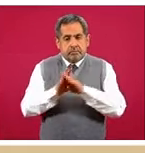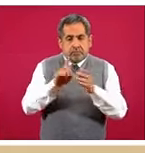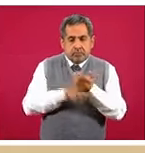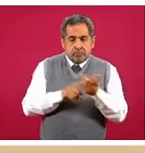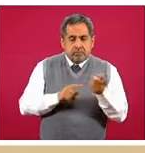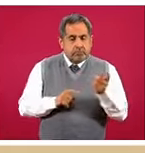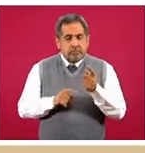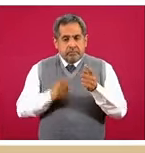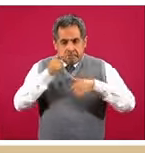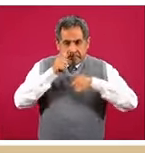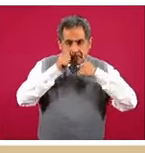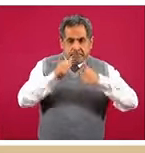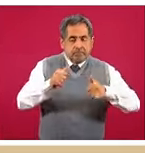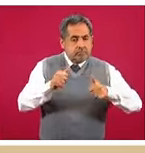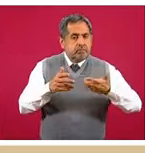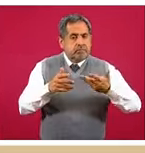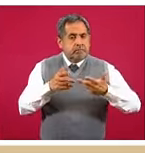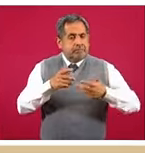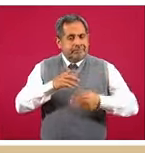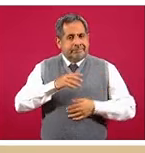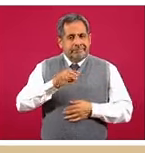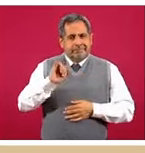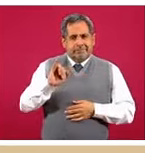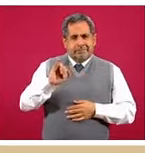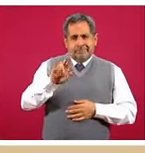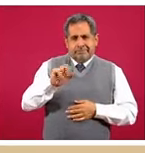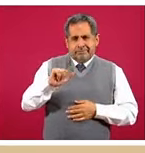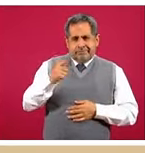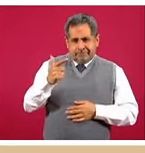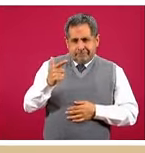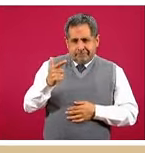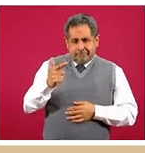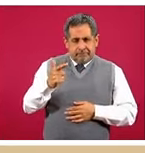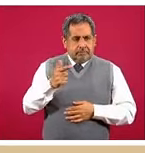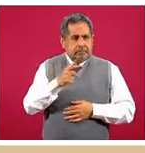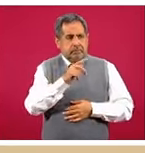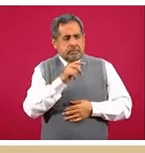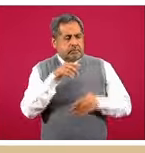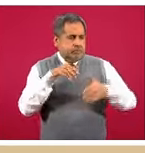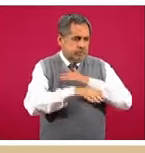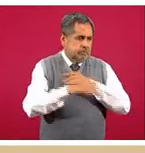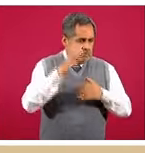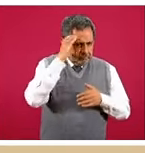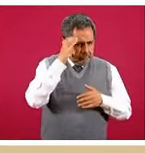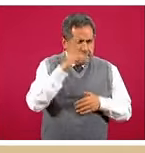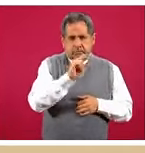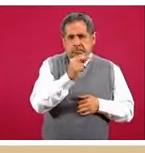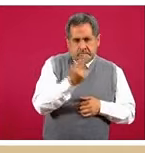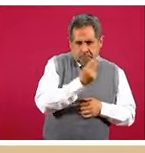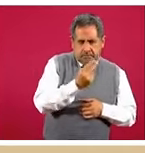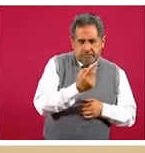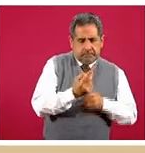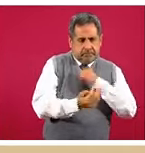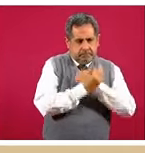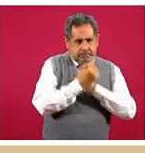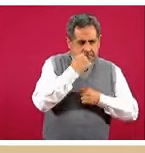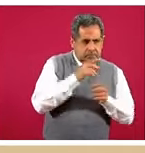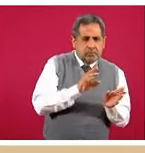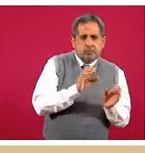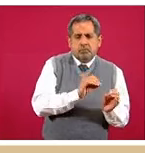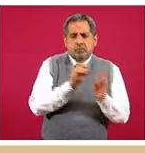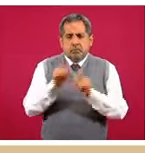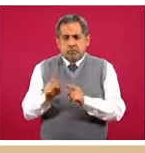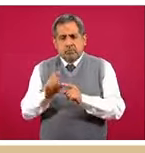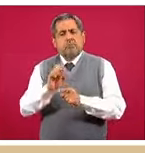definiendo para la atención de infección respiratoria aguda grave, ya sea general, que no requiere de un respirador mecánico, o de cuidados críticos, que